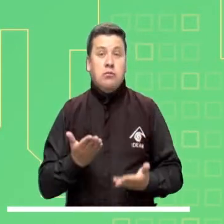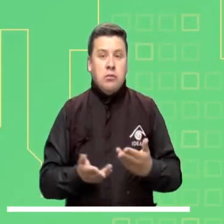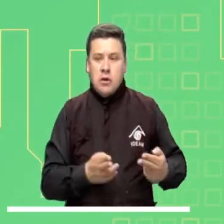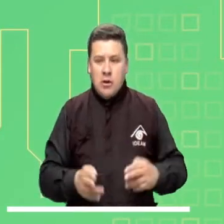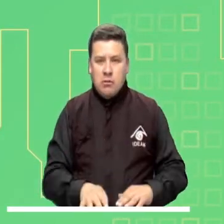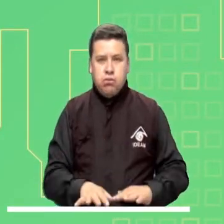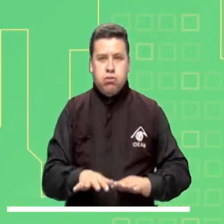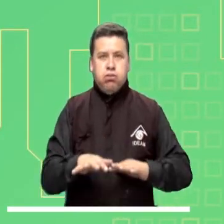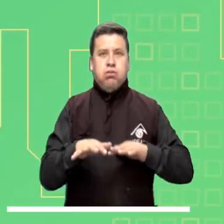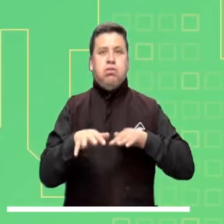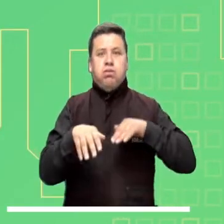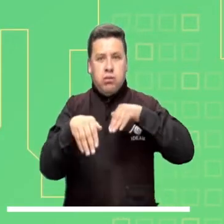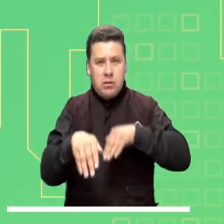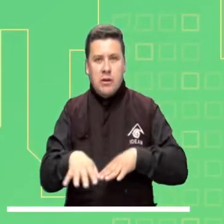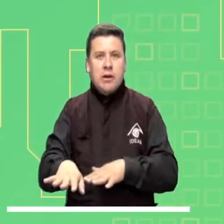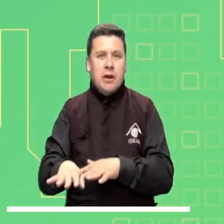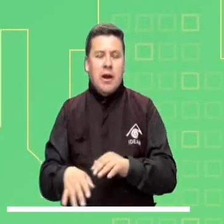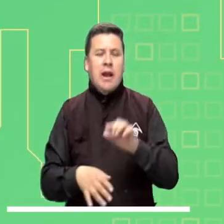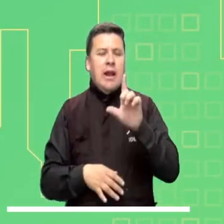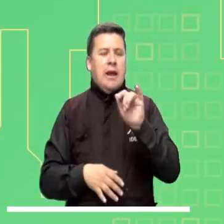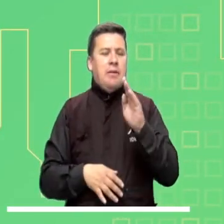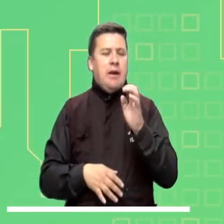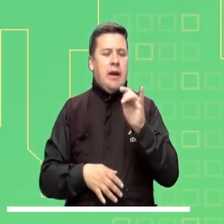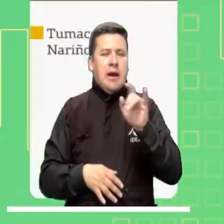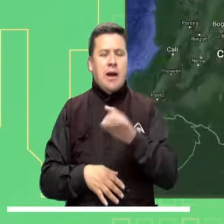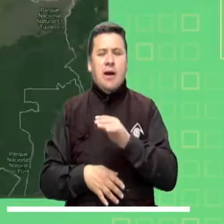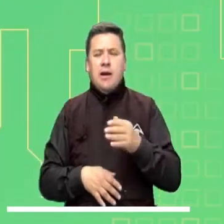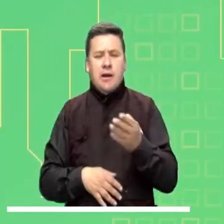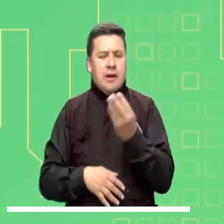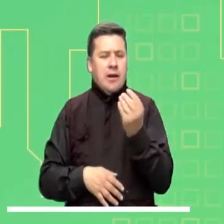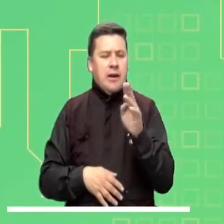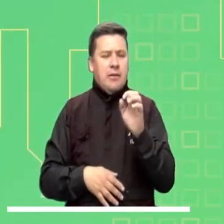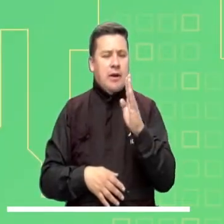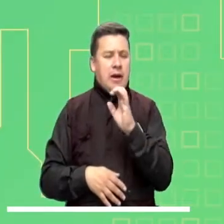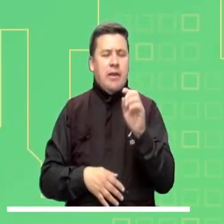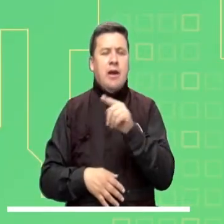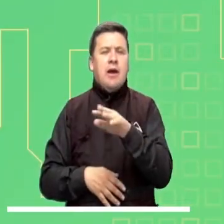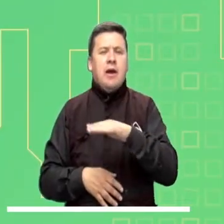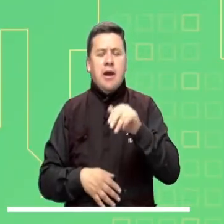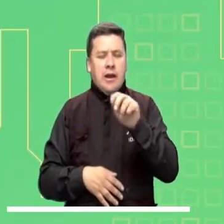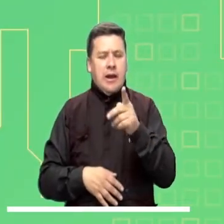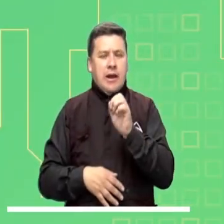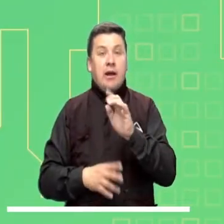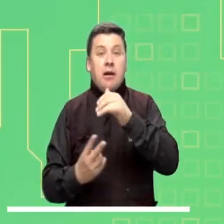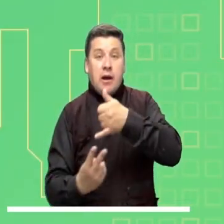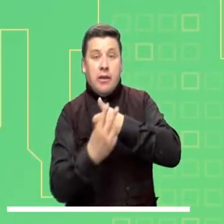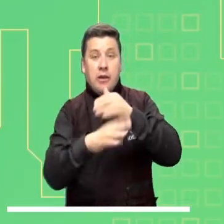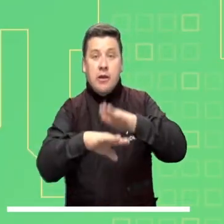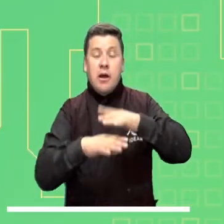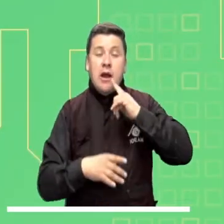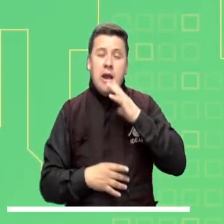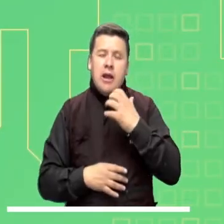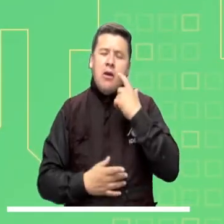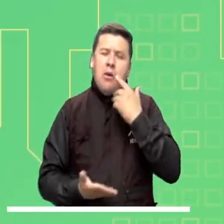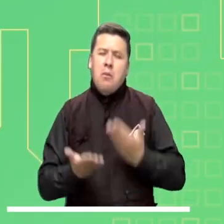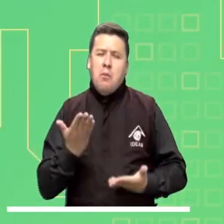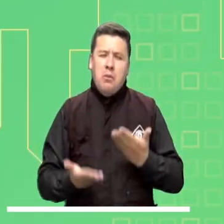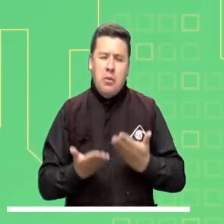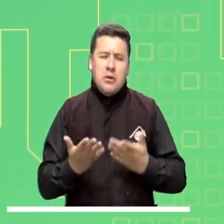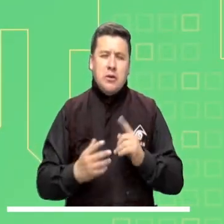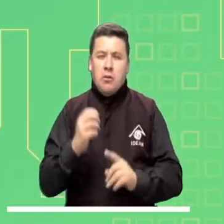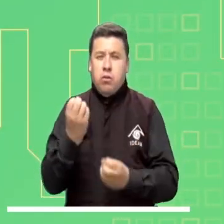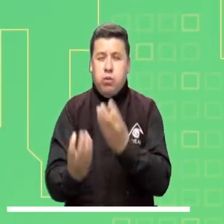en la cuenca del río Lebrija, Quebrada La Negra y zonas del Catatumbo en la región andina. Alerta naranja por posibilidad de incendios